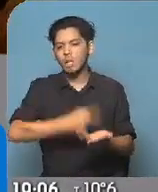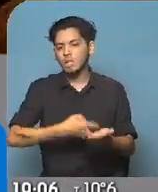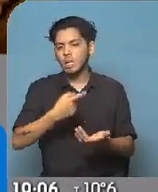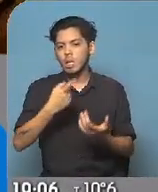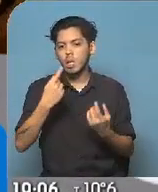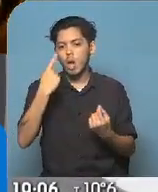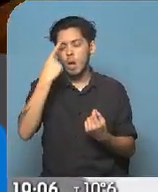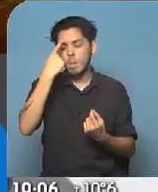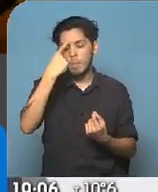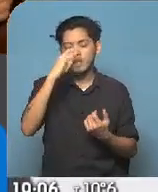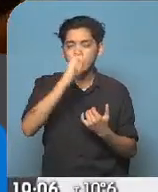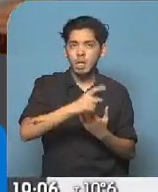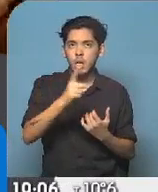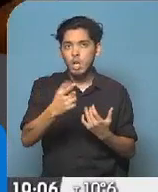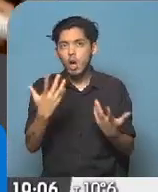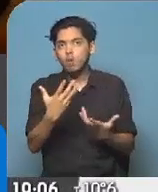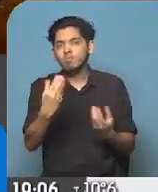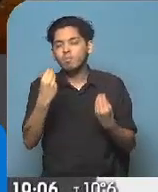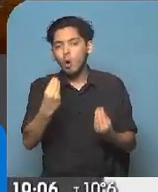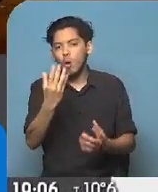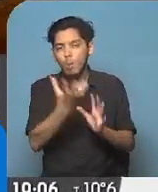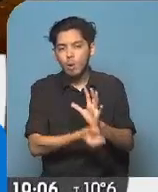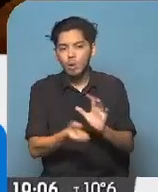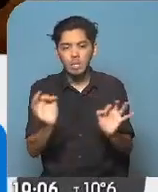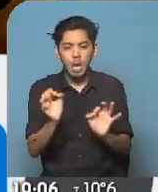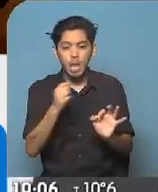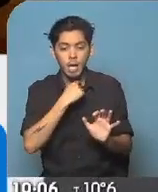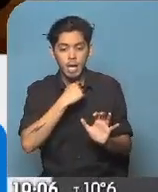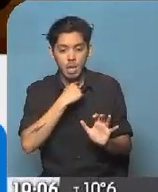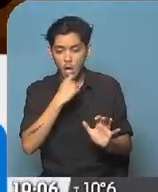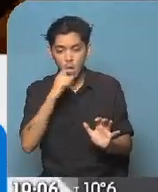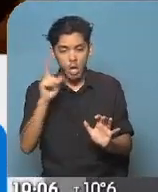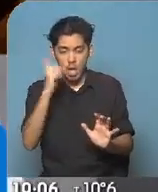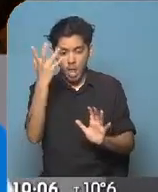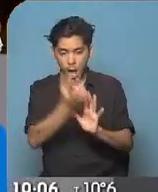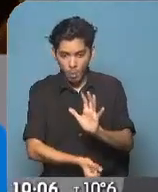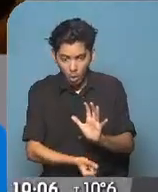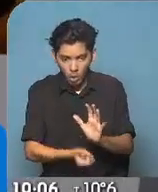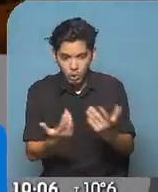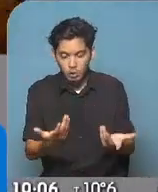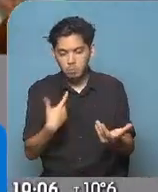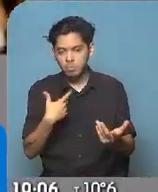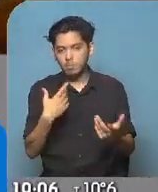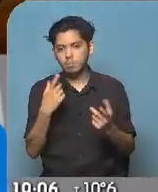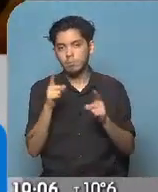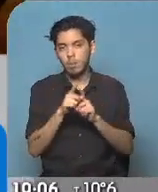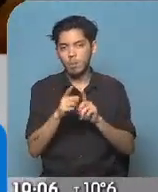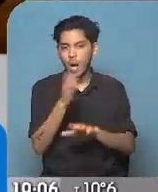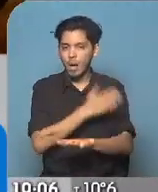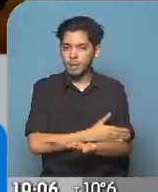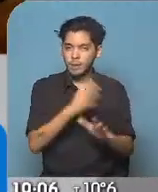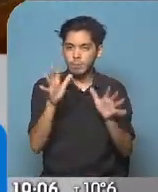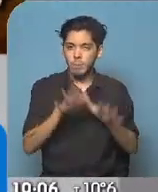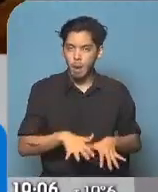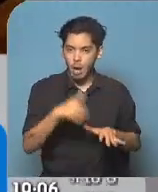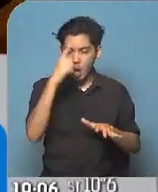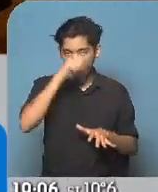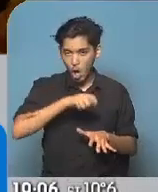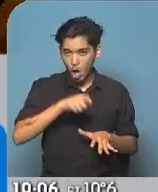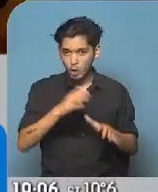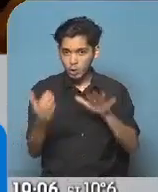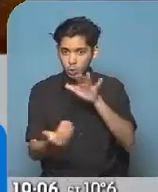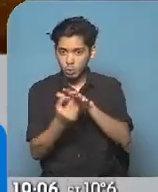objetores de conciencia y que nadie que quiera porque practicarse un aborto que no sea bajo las condiciones que ya estableció la corte suprema- puedan